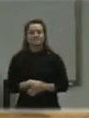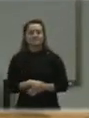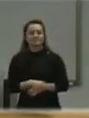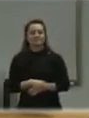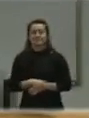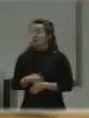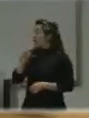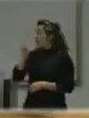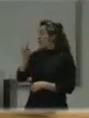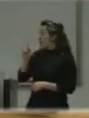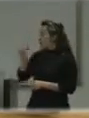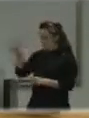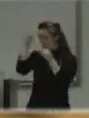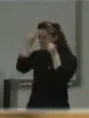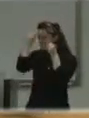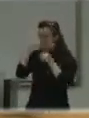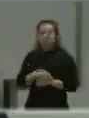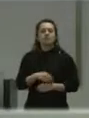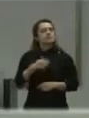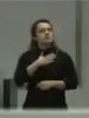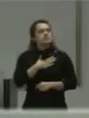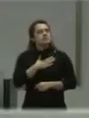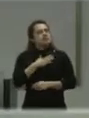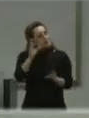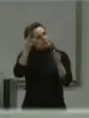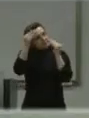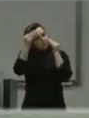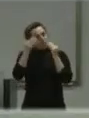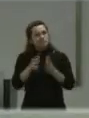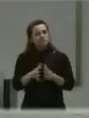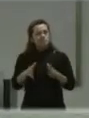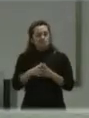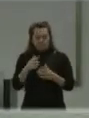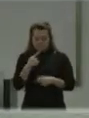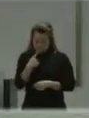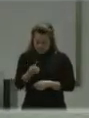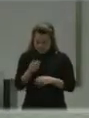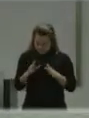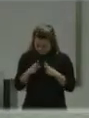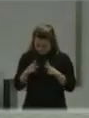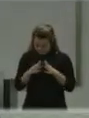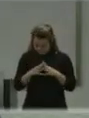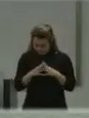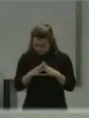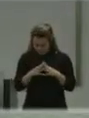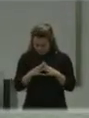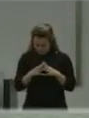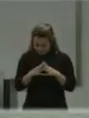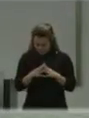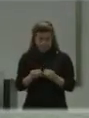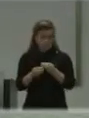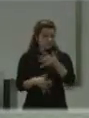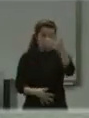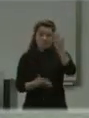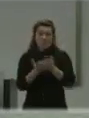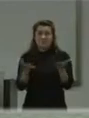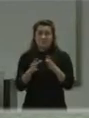Laura aprendizajes aprendizajes que puedo decir tengo muchas cosas